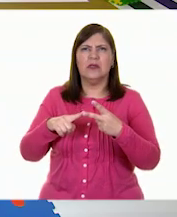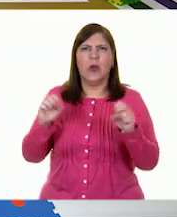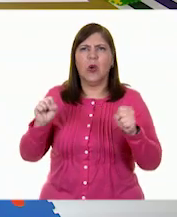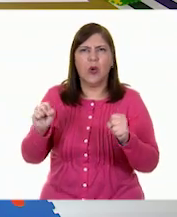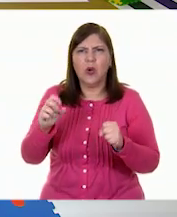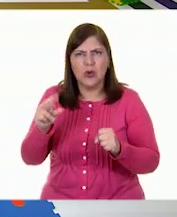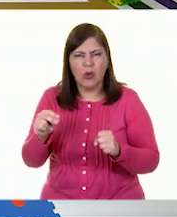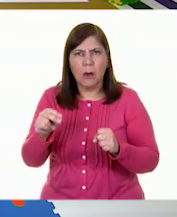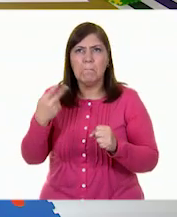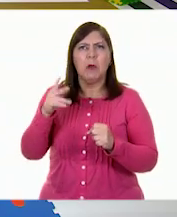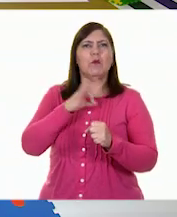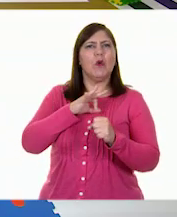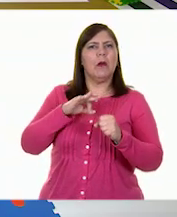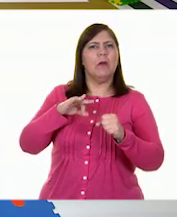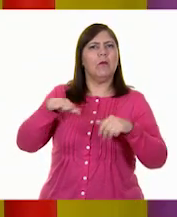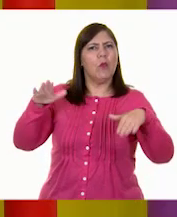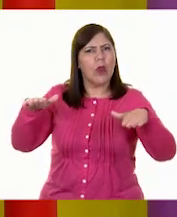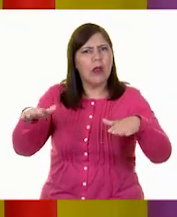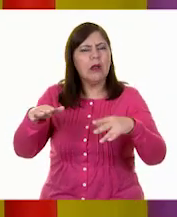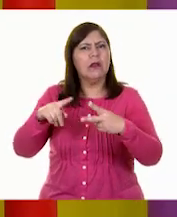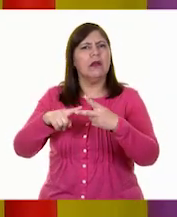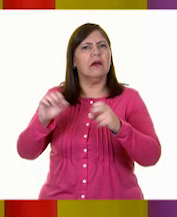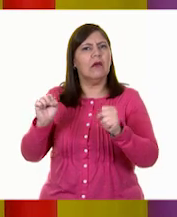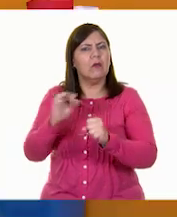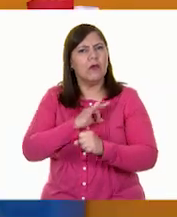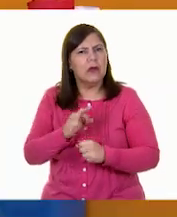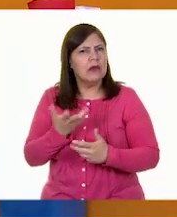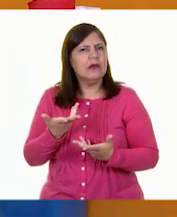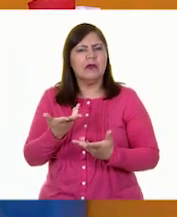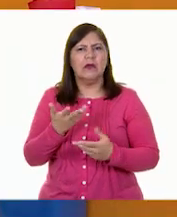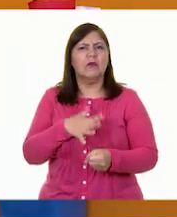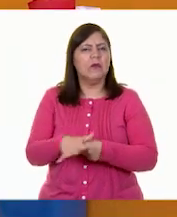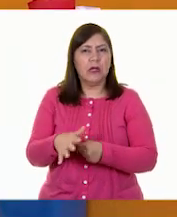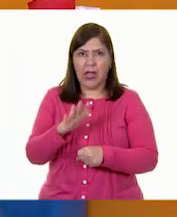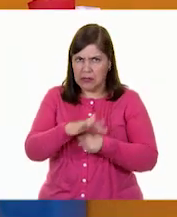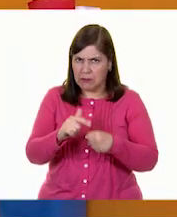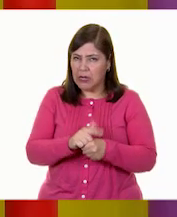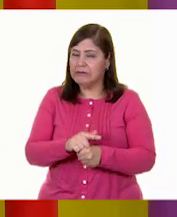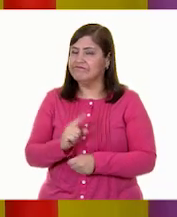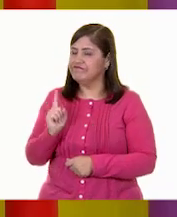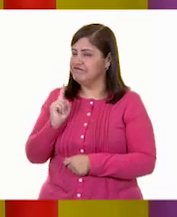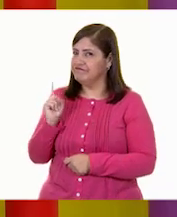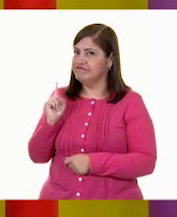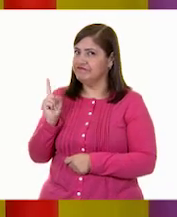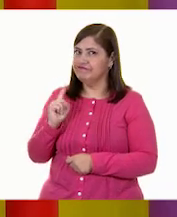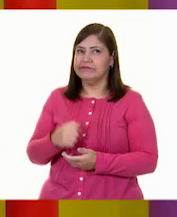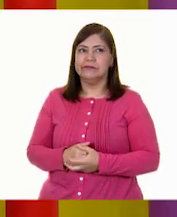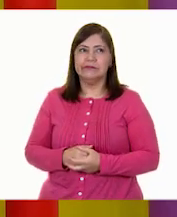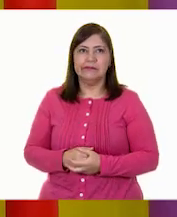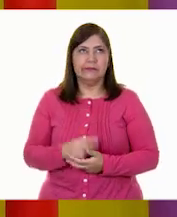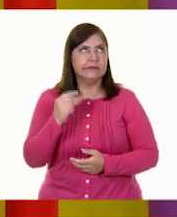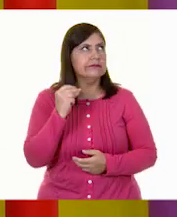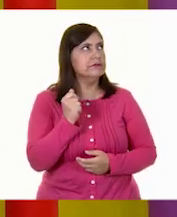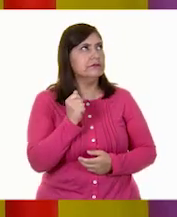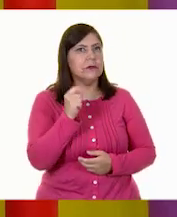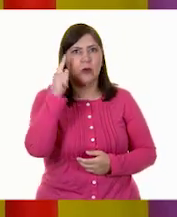¡Ay! ¿Es un animal? No. ¡Ay! ¿Es un